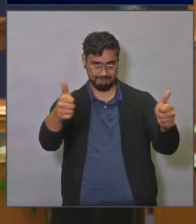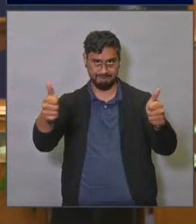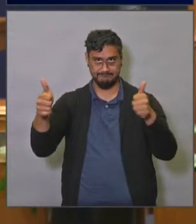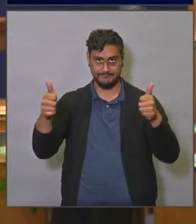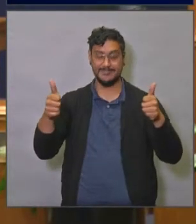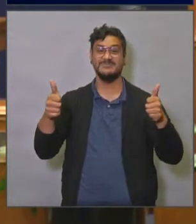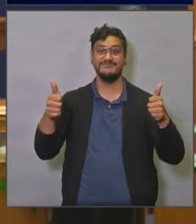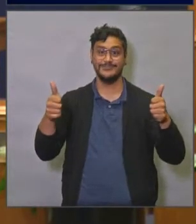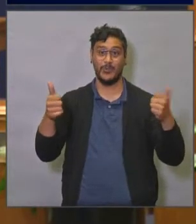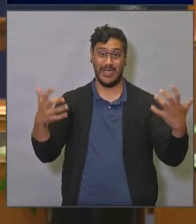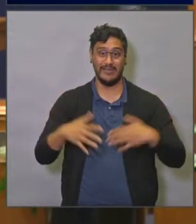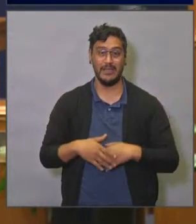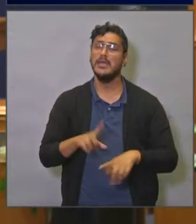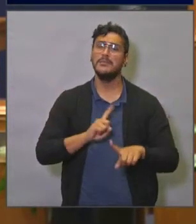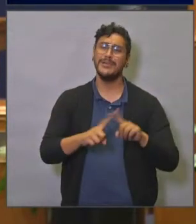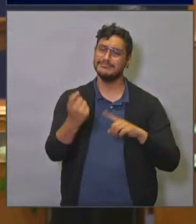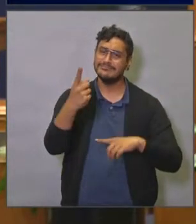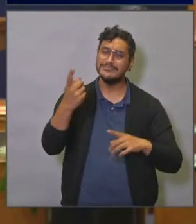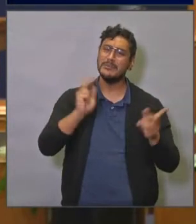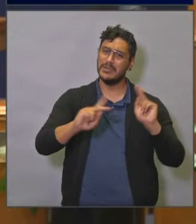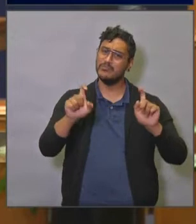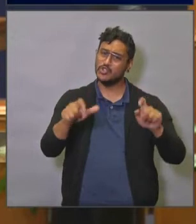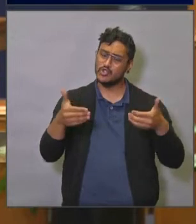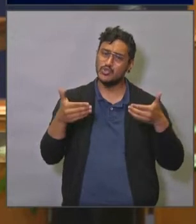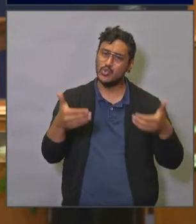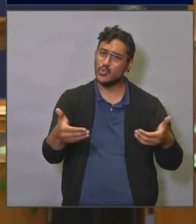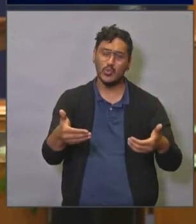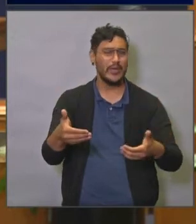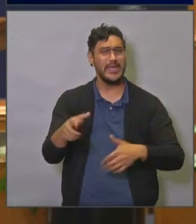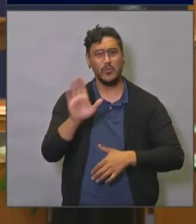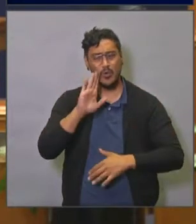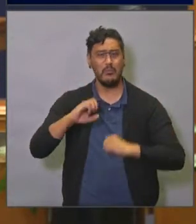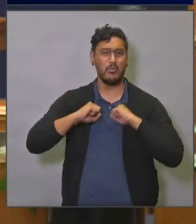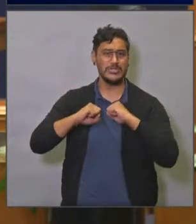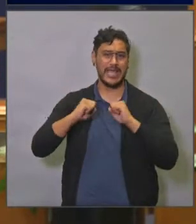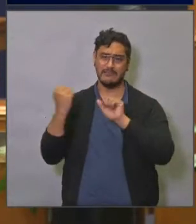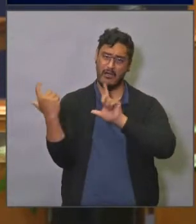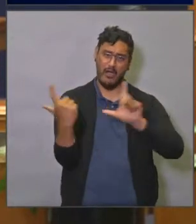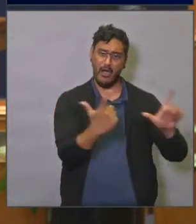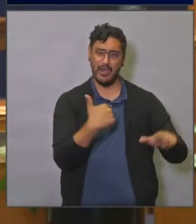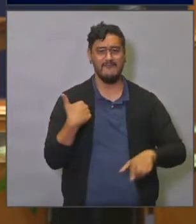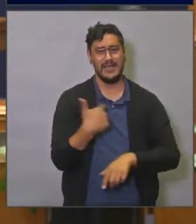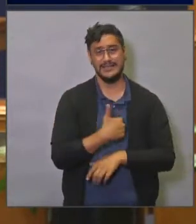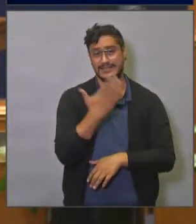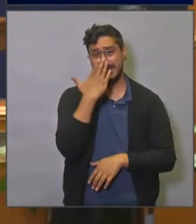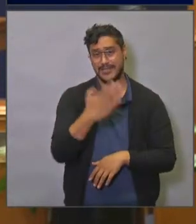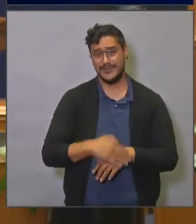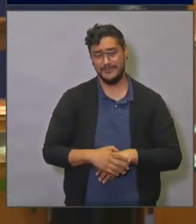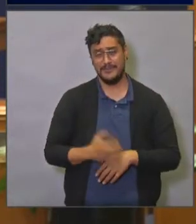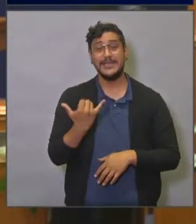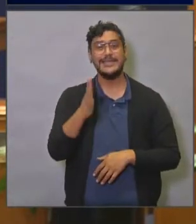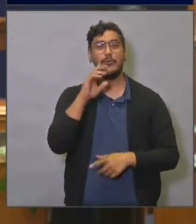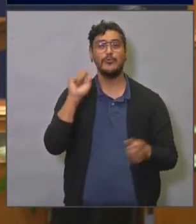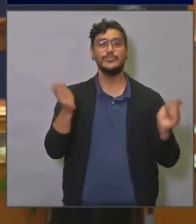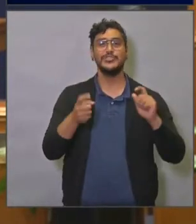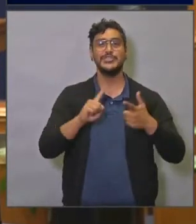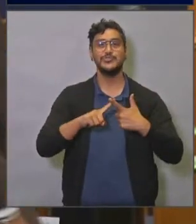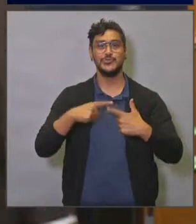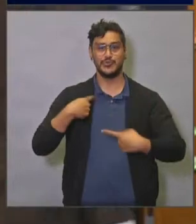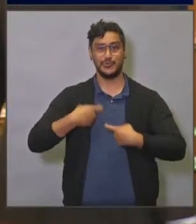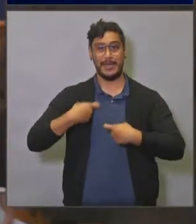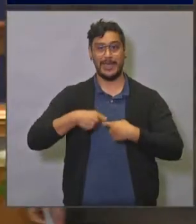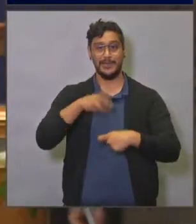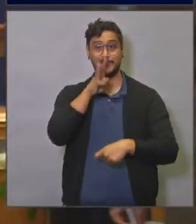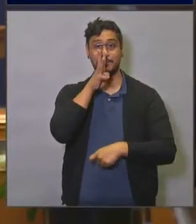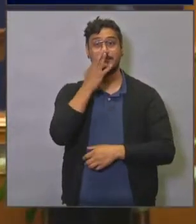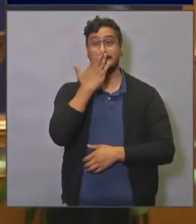need to do it, and it is something that is protective of all of us. Thank you. Now let's move to remarks in Spanish. Thank you.